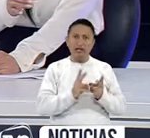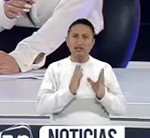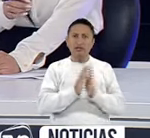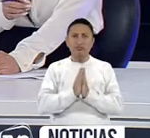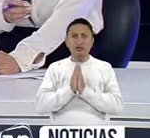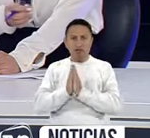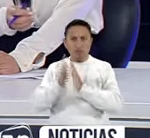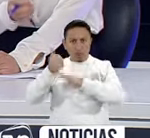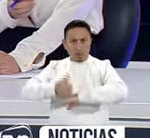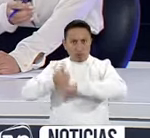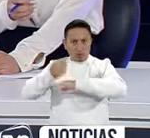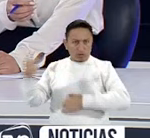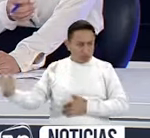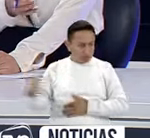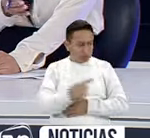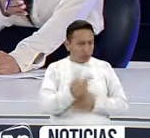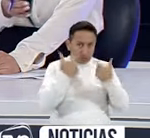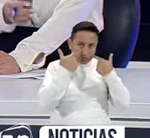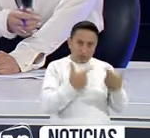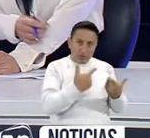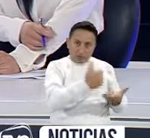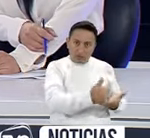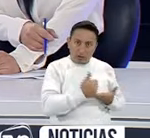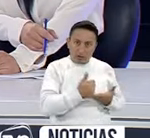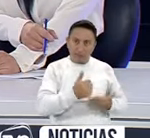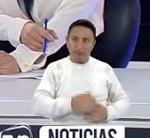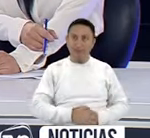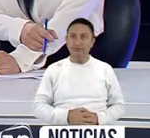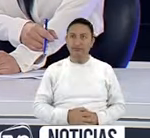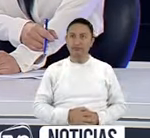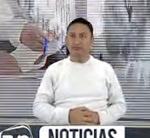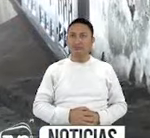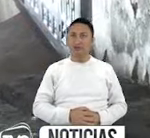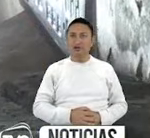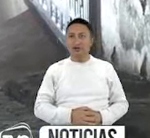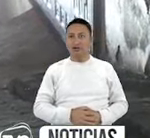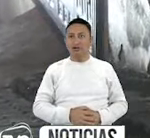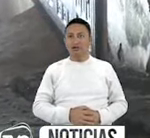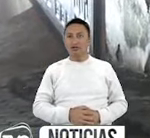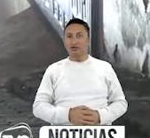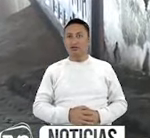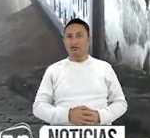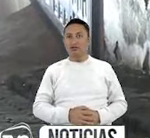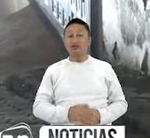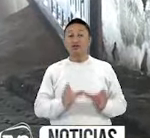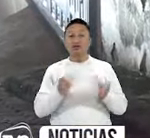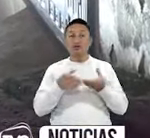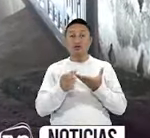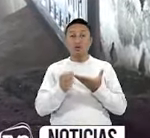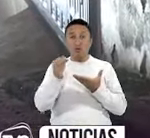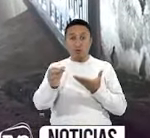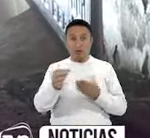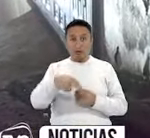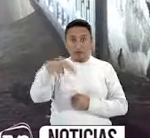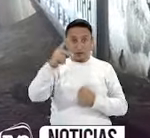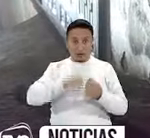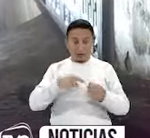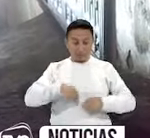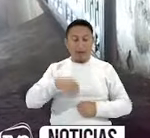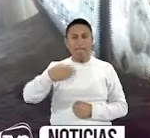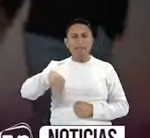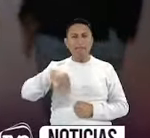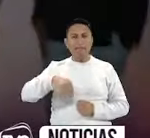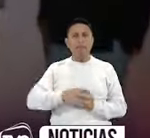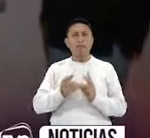quienes fueron en su rescate. En el sector del Comité del Pueblo, al norte de Quito, este miércoles los vecinos se llevaron